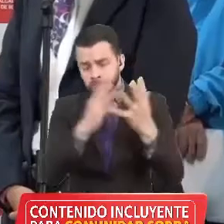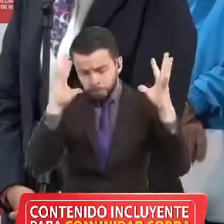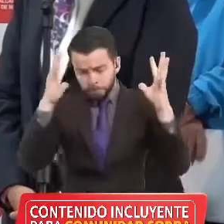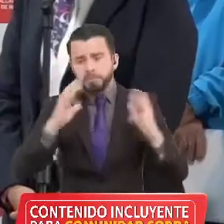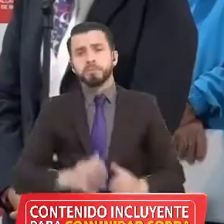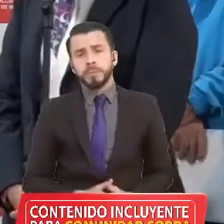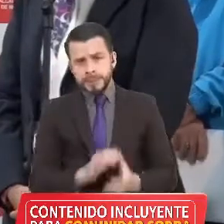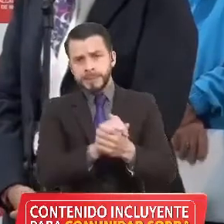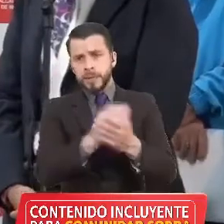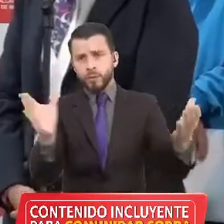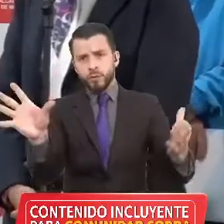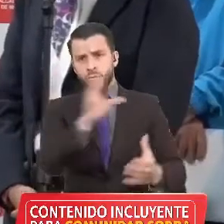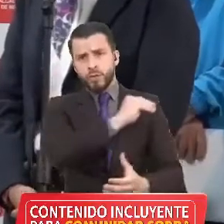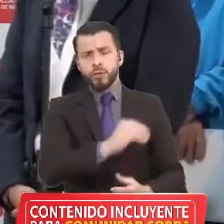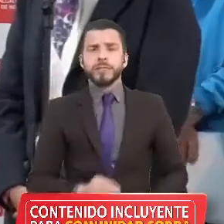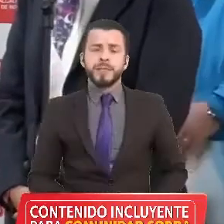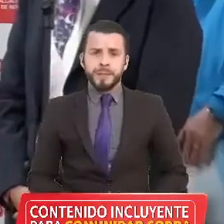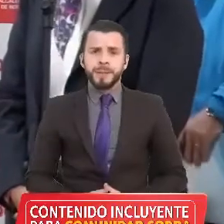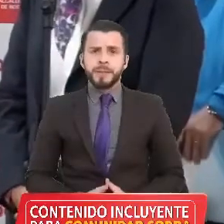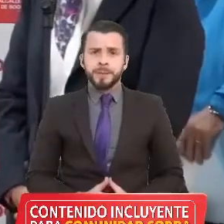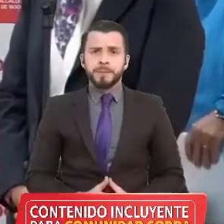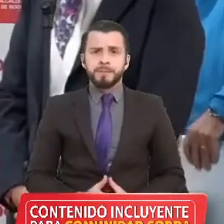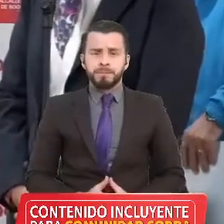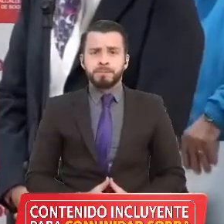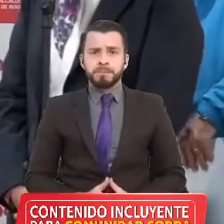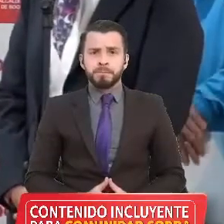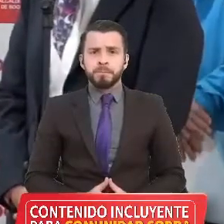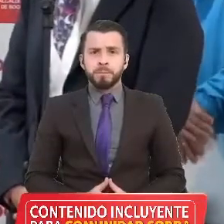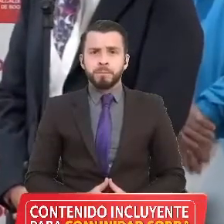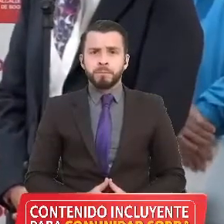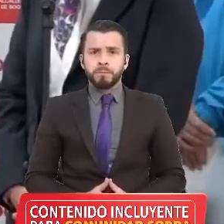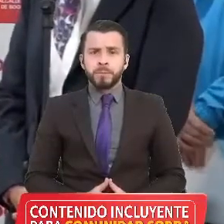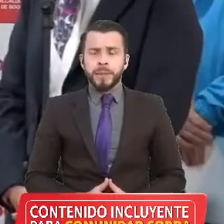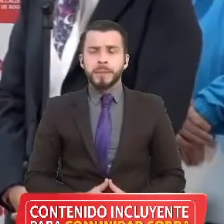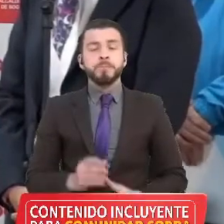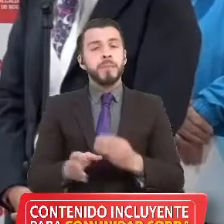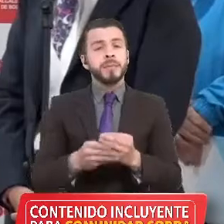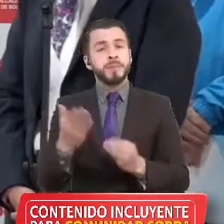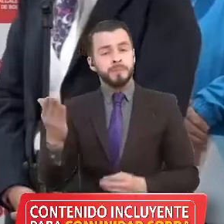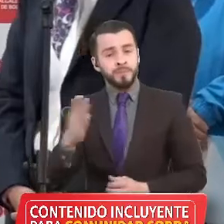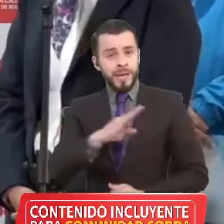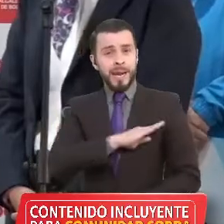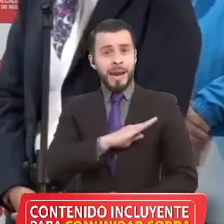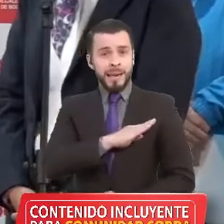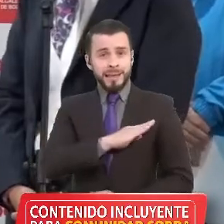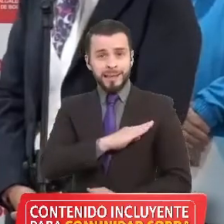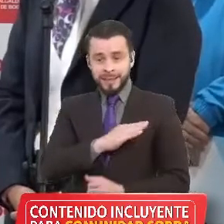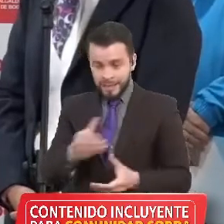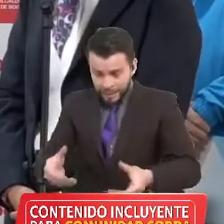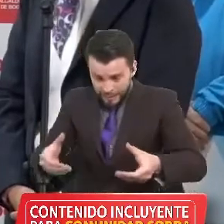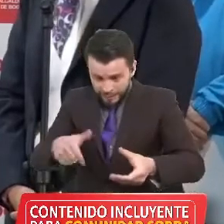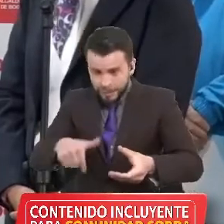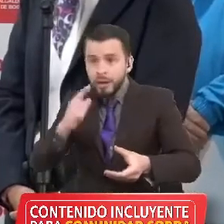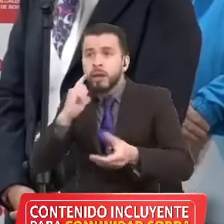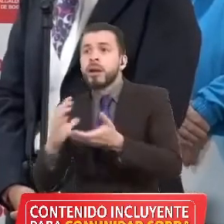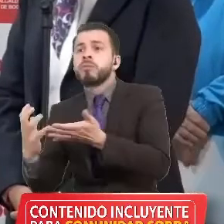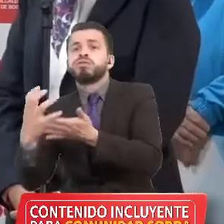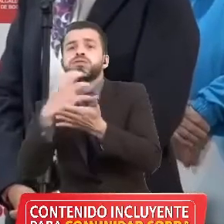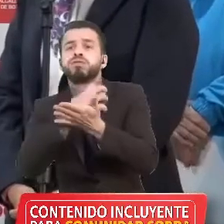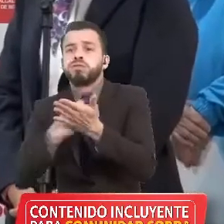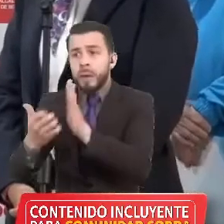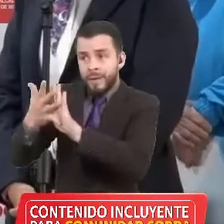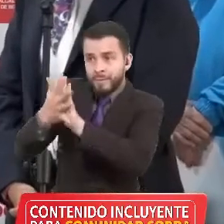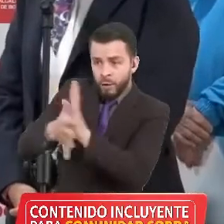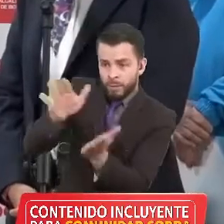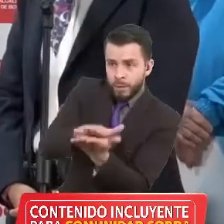quiero saludar el ejemplo que está dando con este informe es muy importante que las autoridades reconozcan